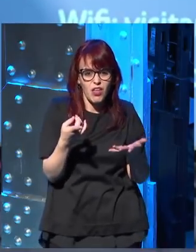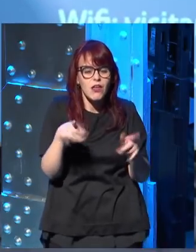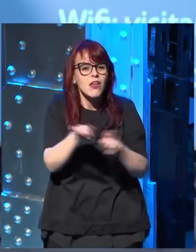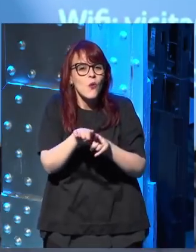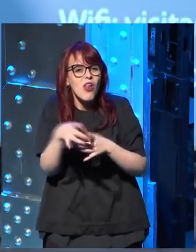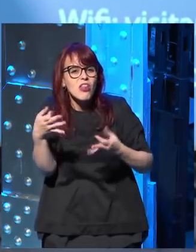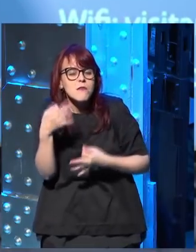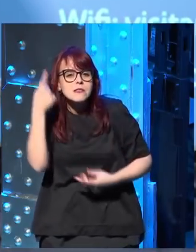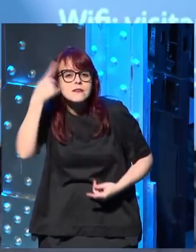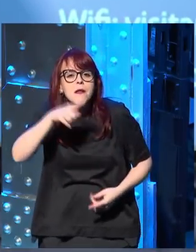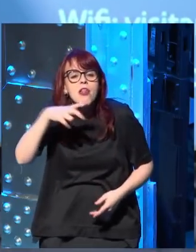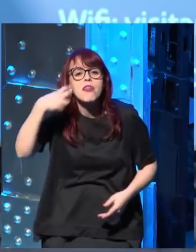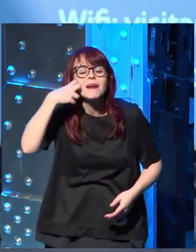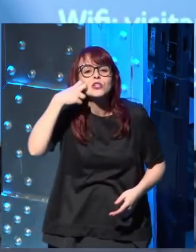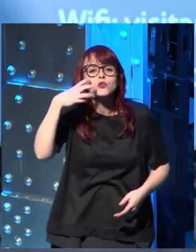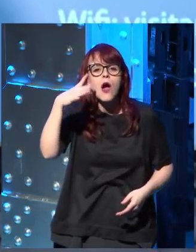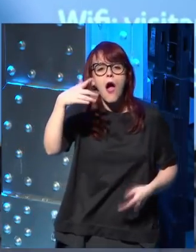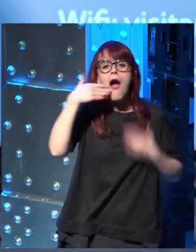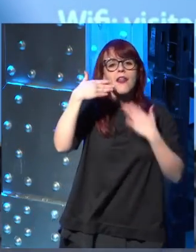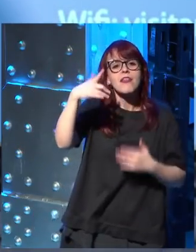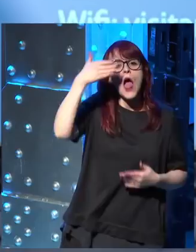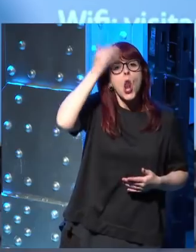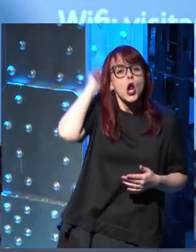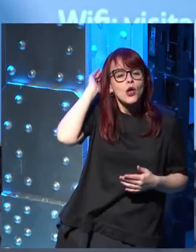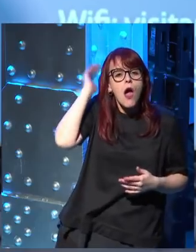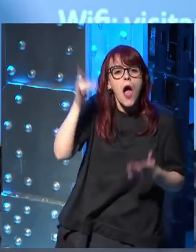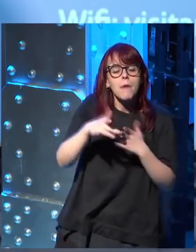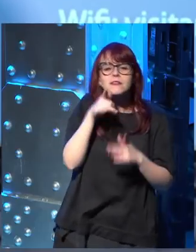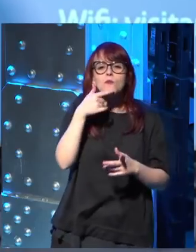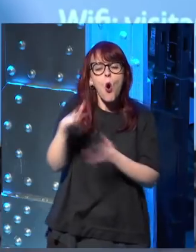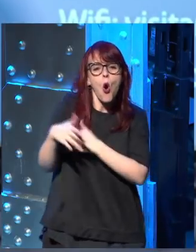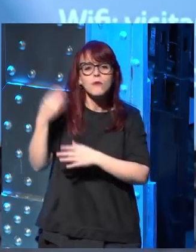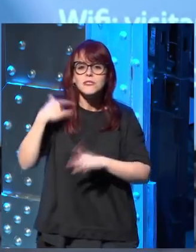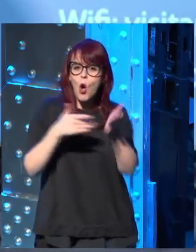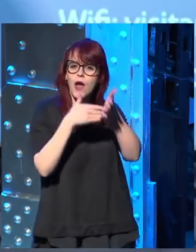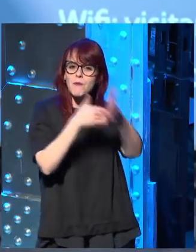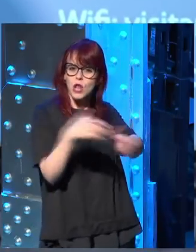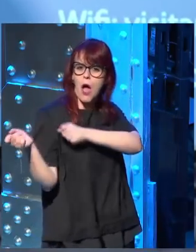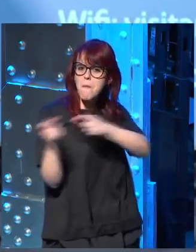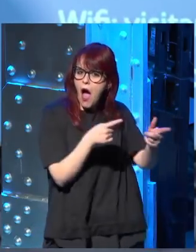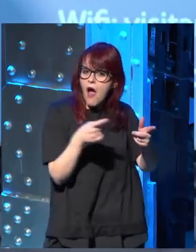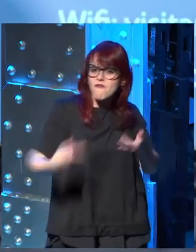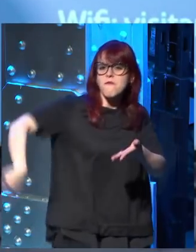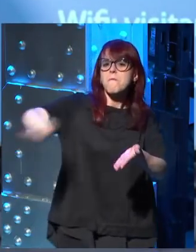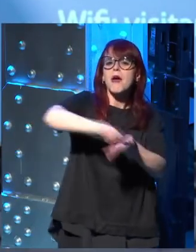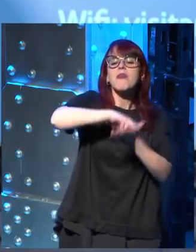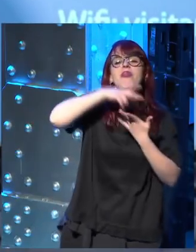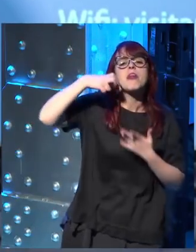Habría que saber qué zapatos llevaba Federico García Lorca cuando lo subieron a culatazos a una camioneta para fusilarlo.